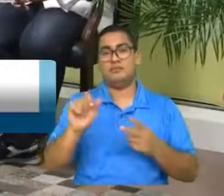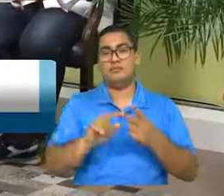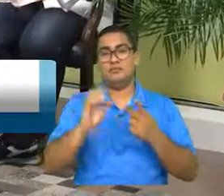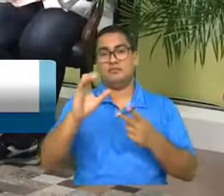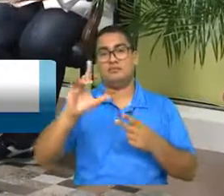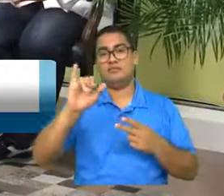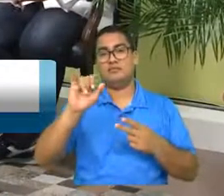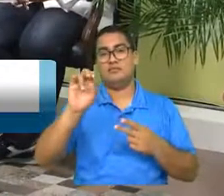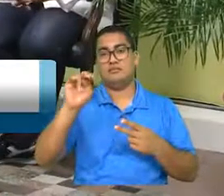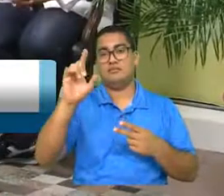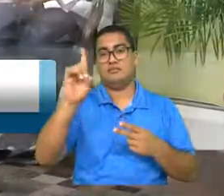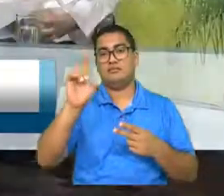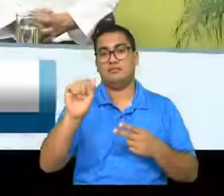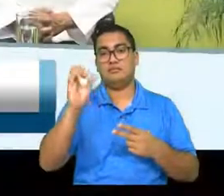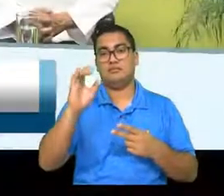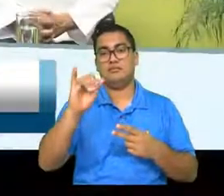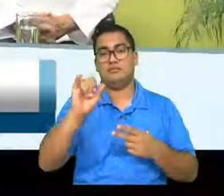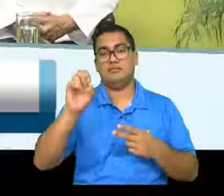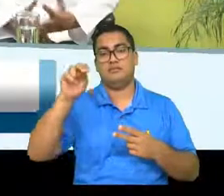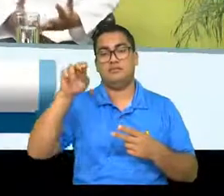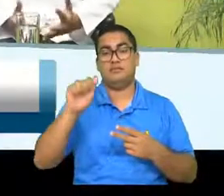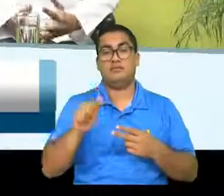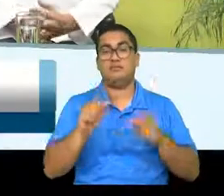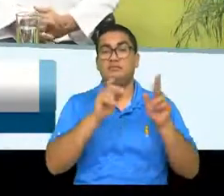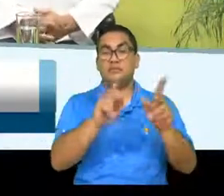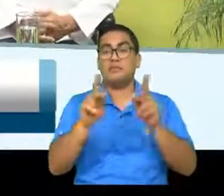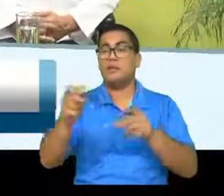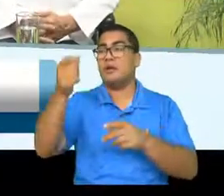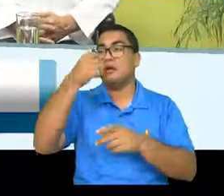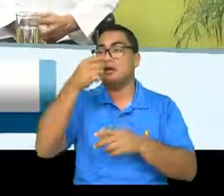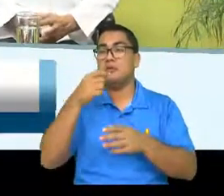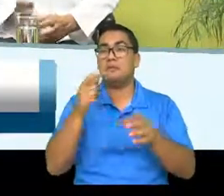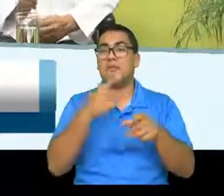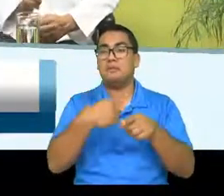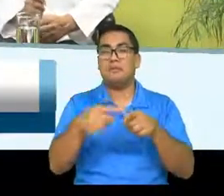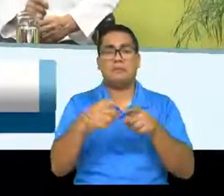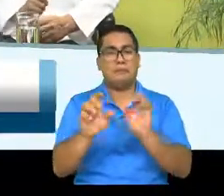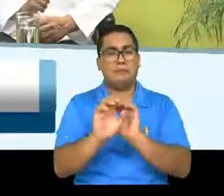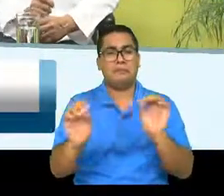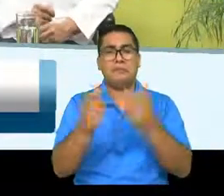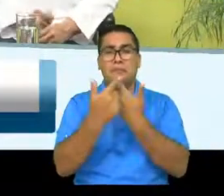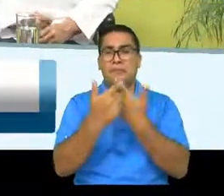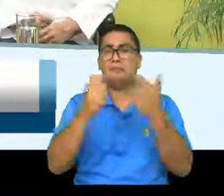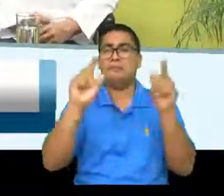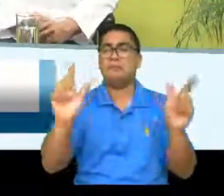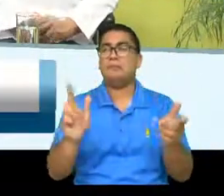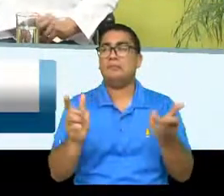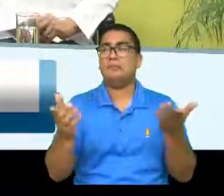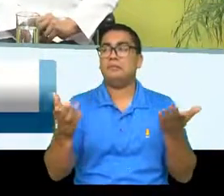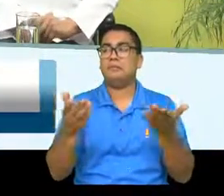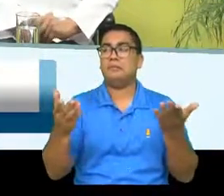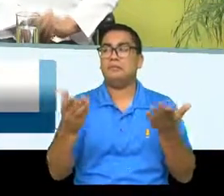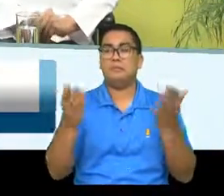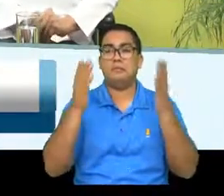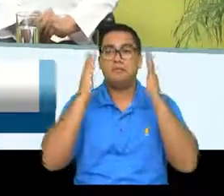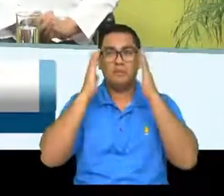está accesible a la población, que es gratuito y que no tenemos